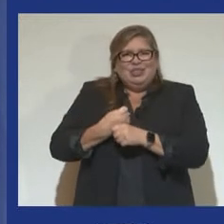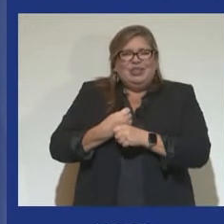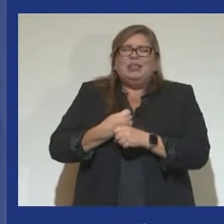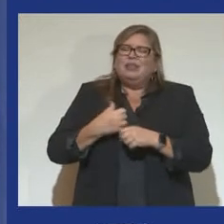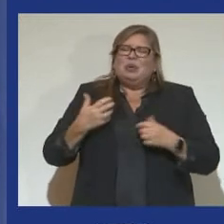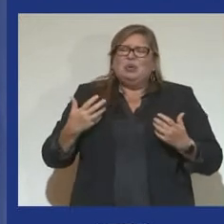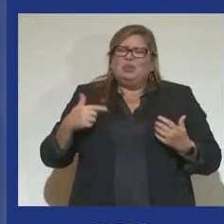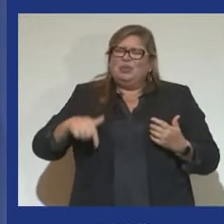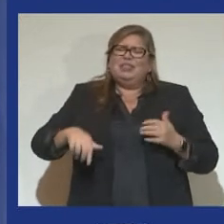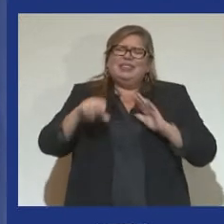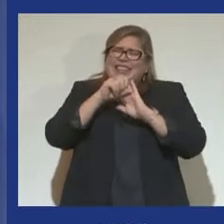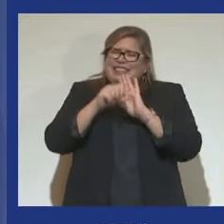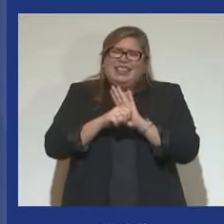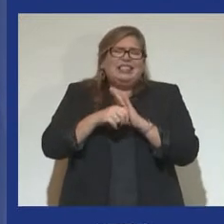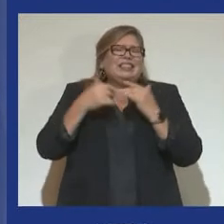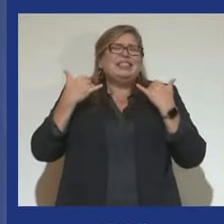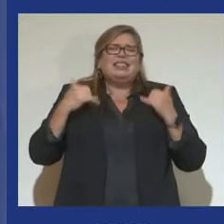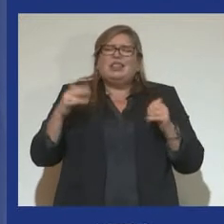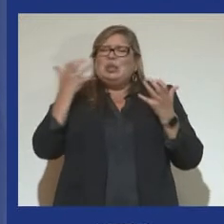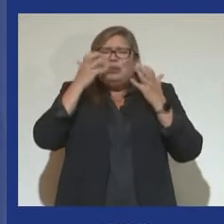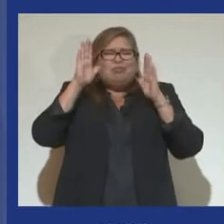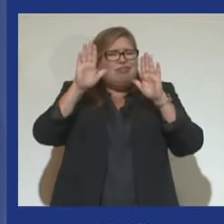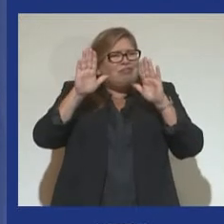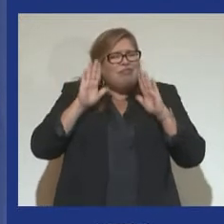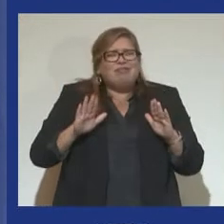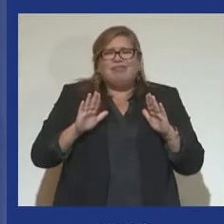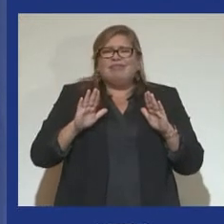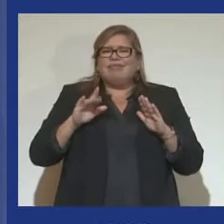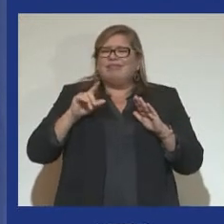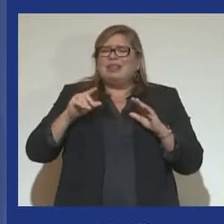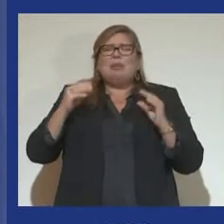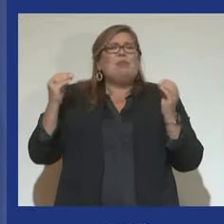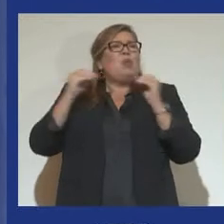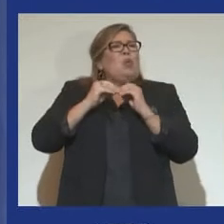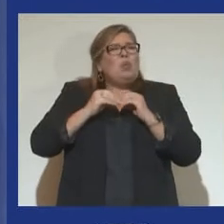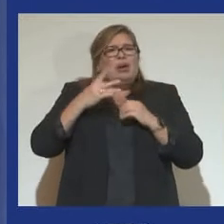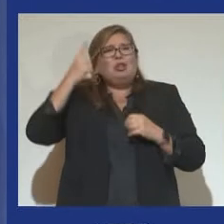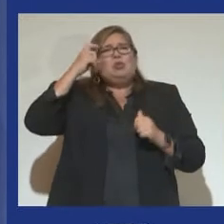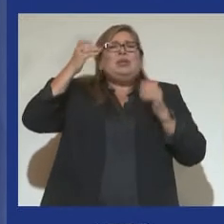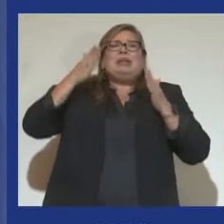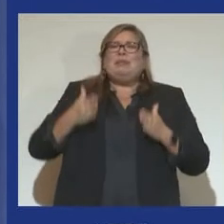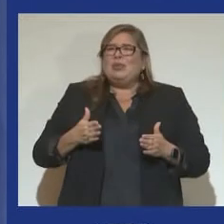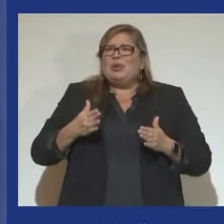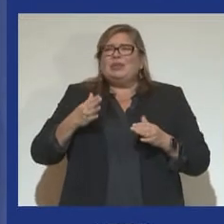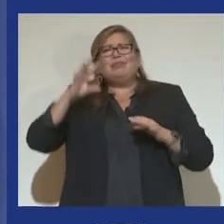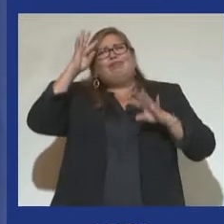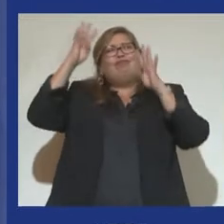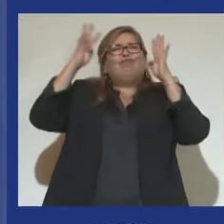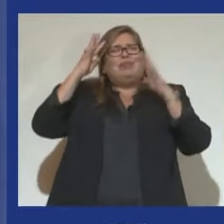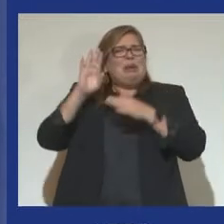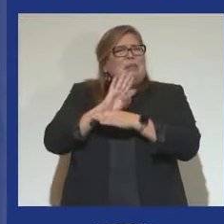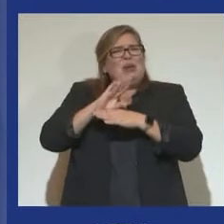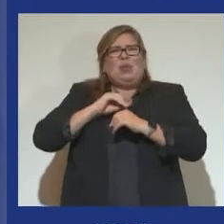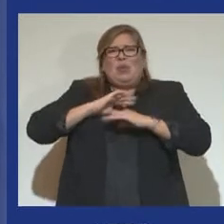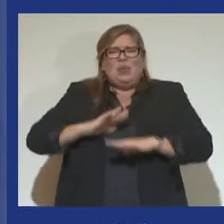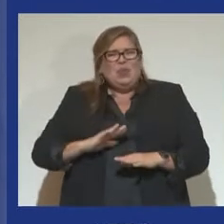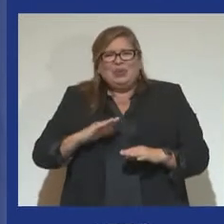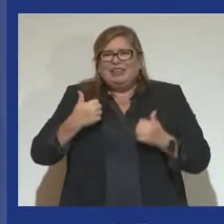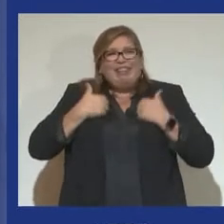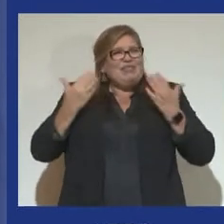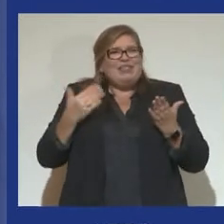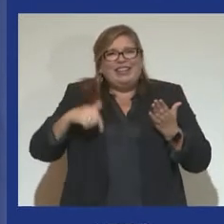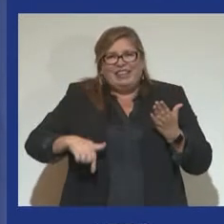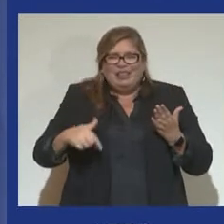un lugar impresionante un hogar increíble para muchos creadores y muchos soñadores que en otros